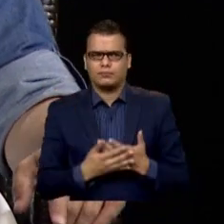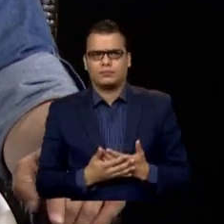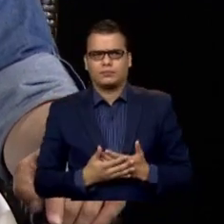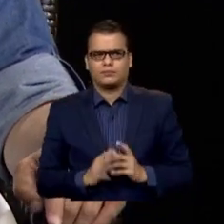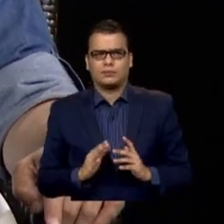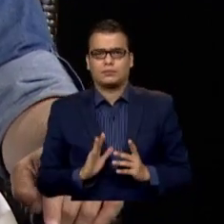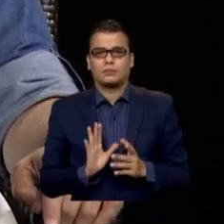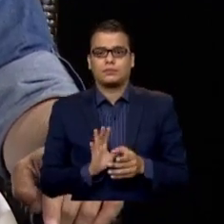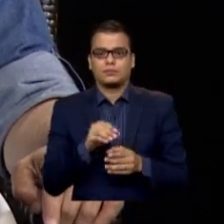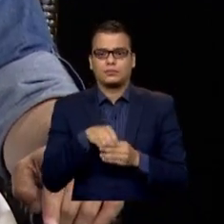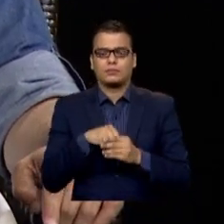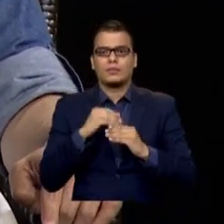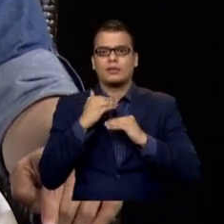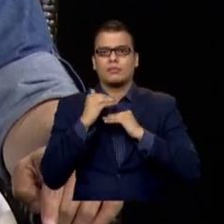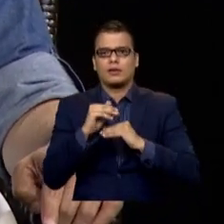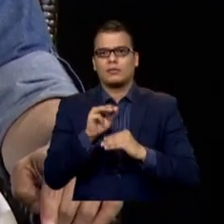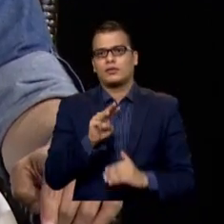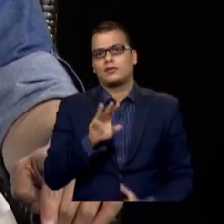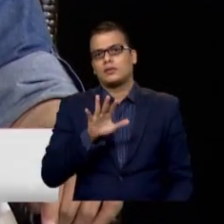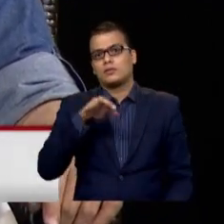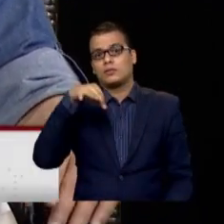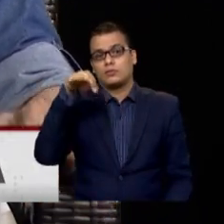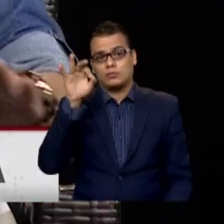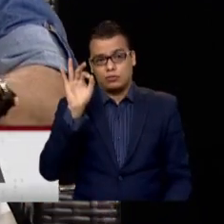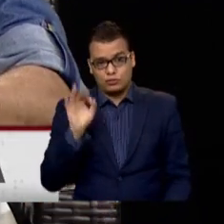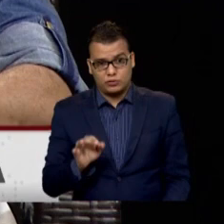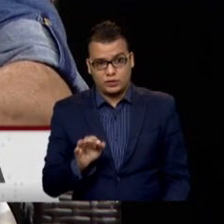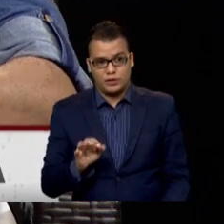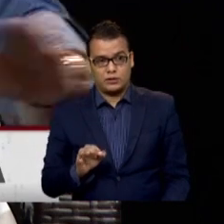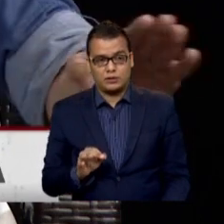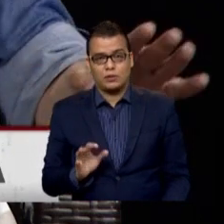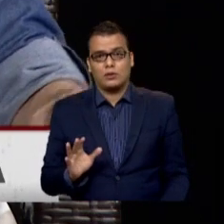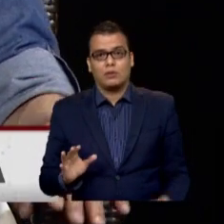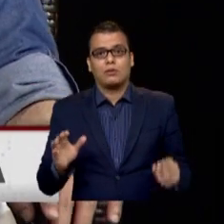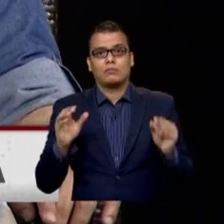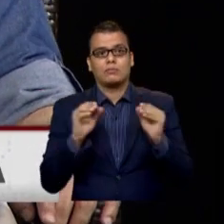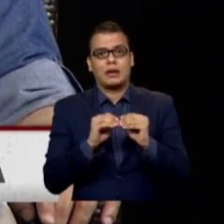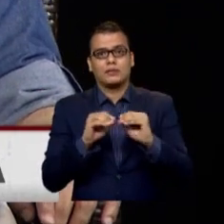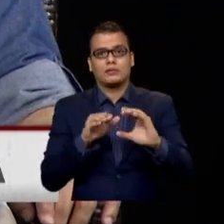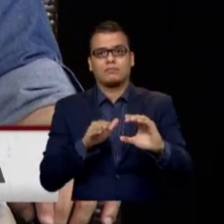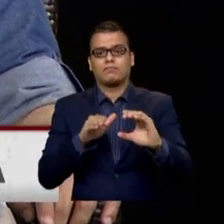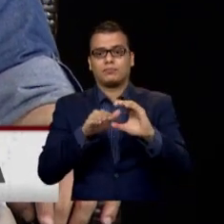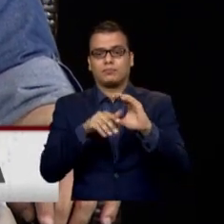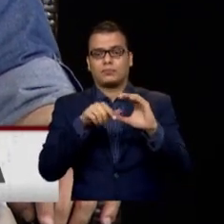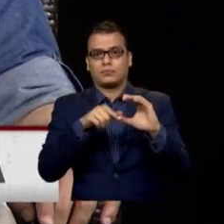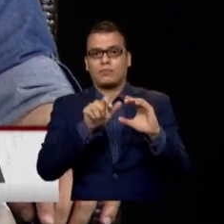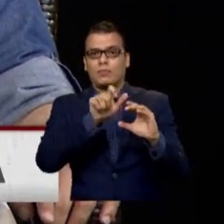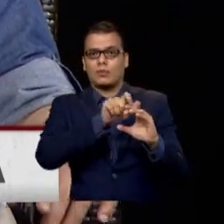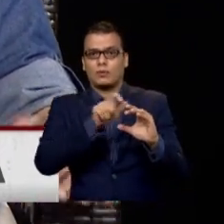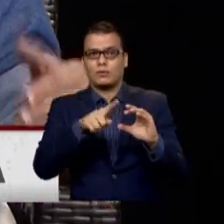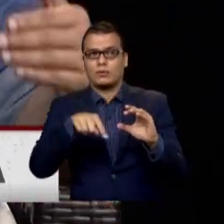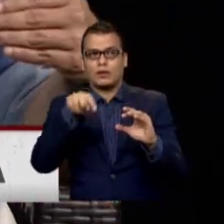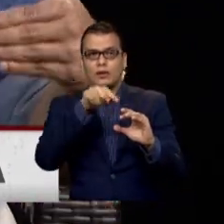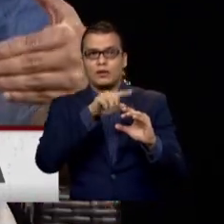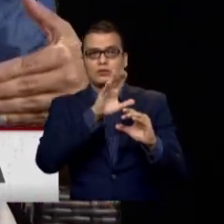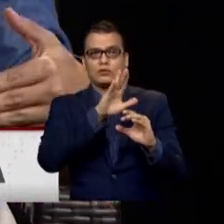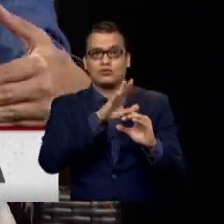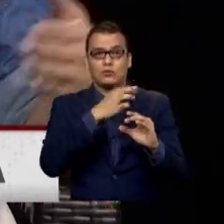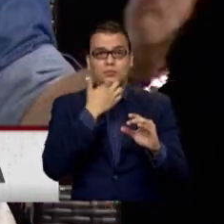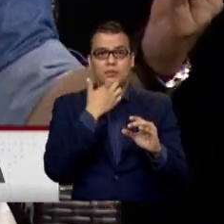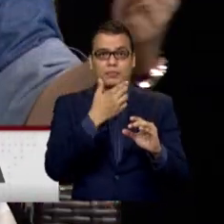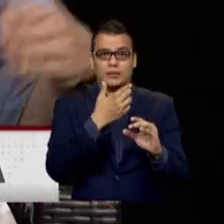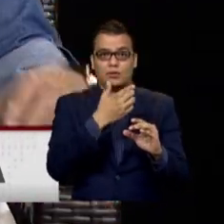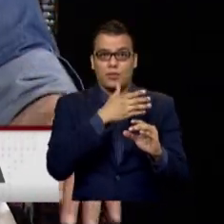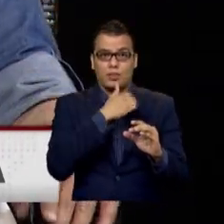podrán haber ocupaciones más del 35% y no podrán ir a las estaciones del MIO personas que no estén